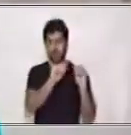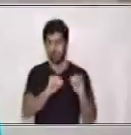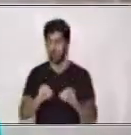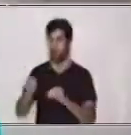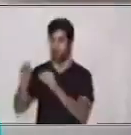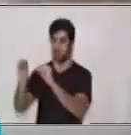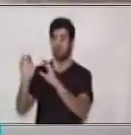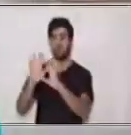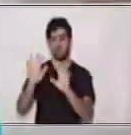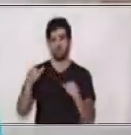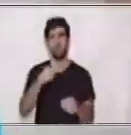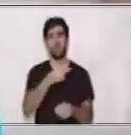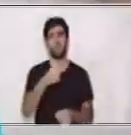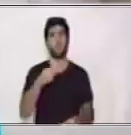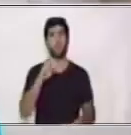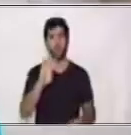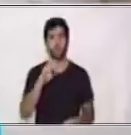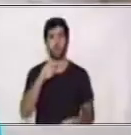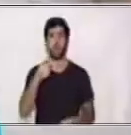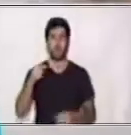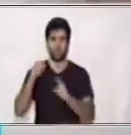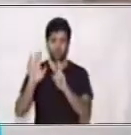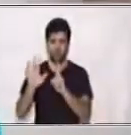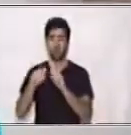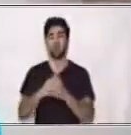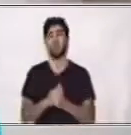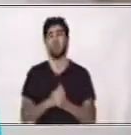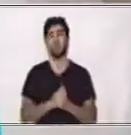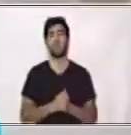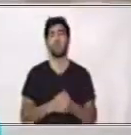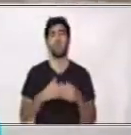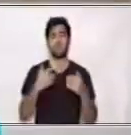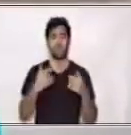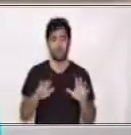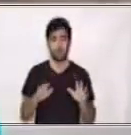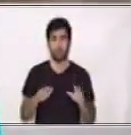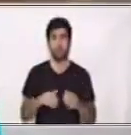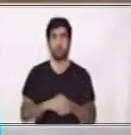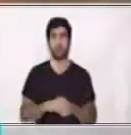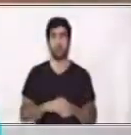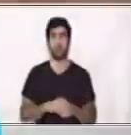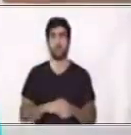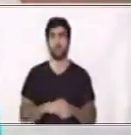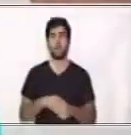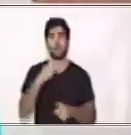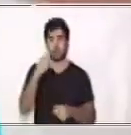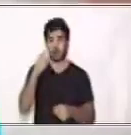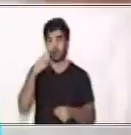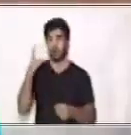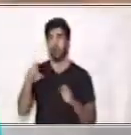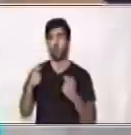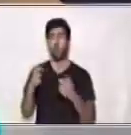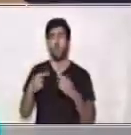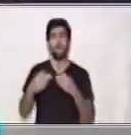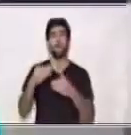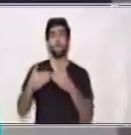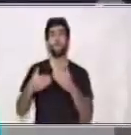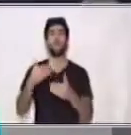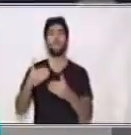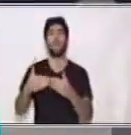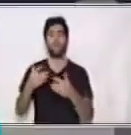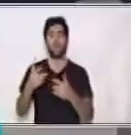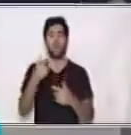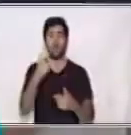trasladamos como menos 4 y menos 6. Ahorita estamos ya en el proceso de colocar todo lo que